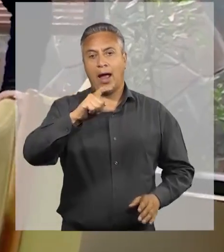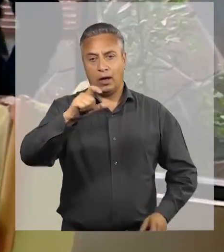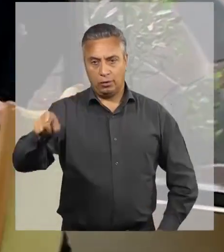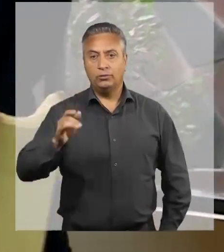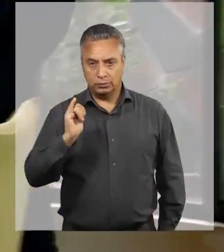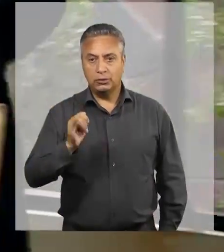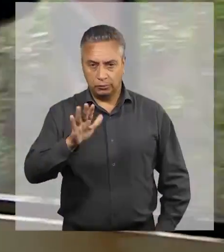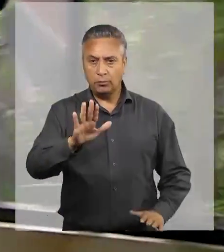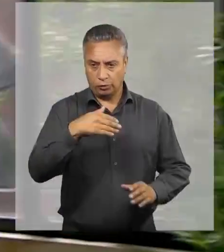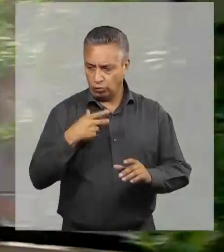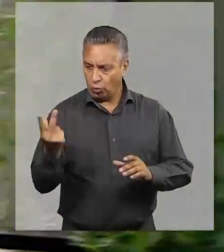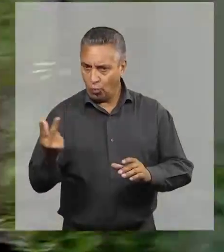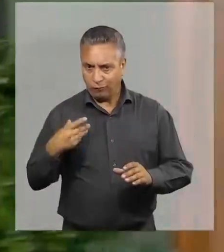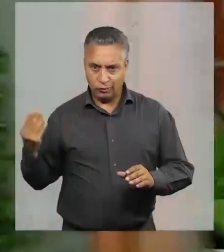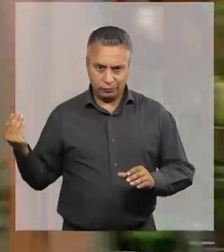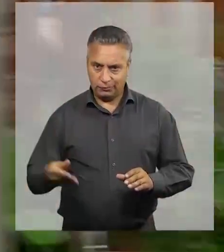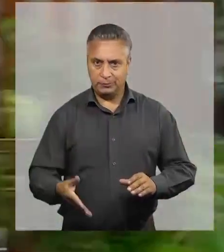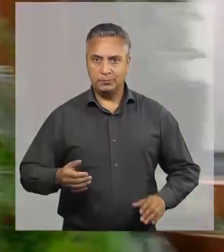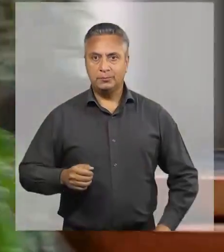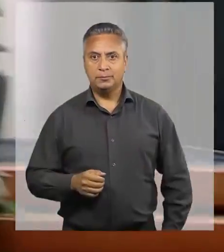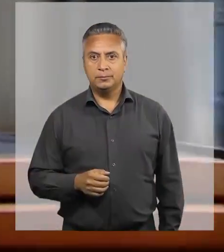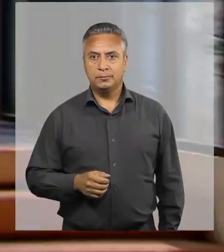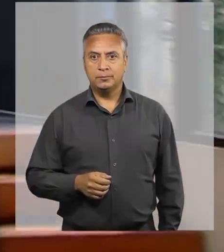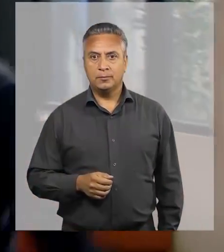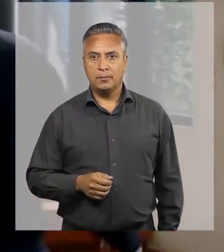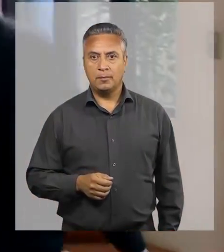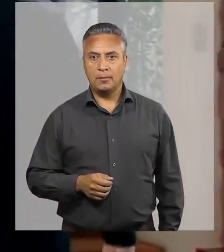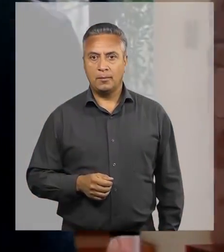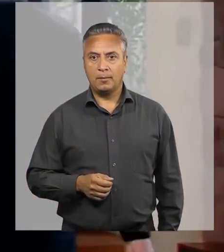Caco. Sí, por favor, voy a traer los huevitos después.